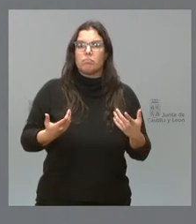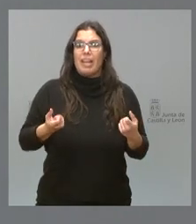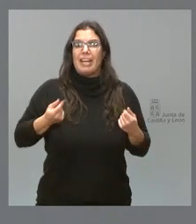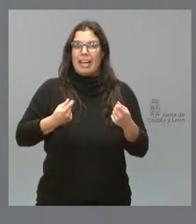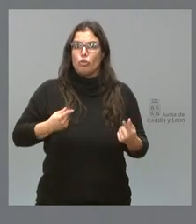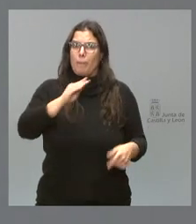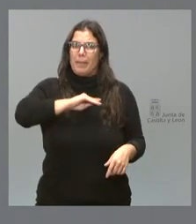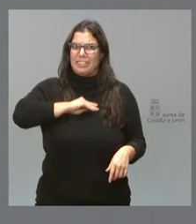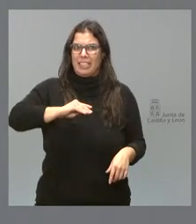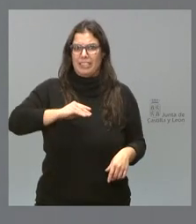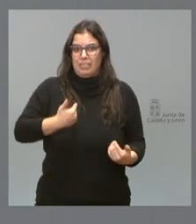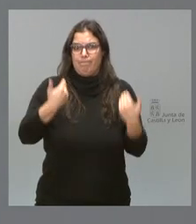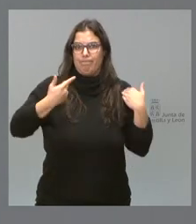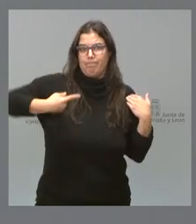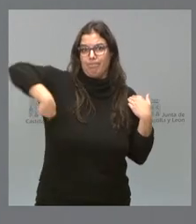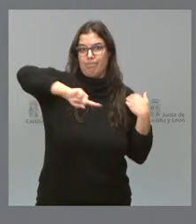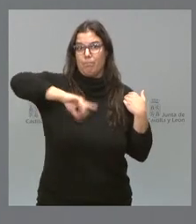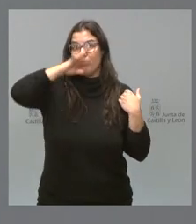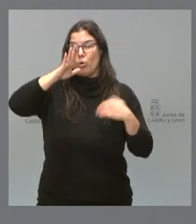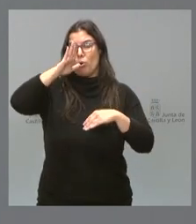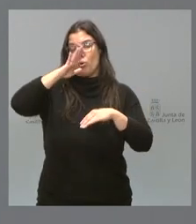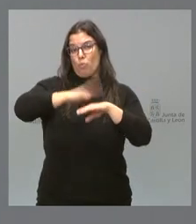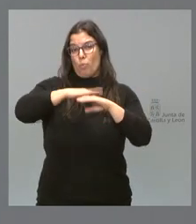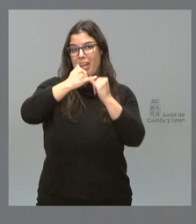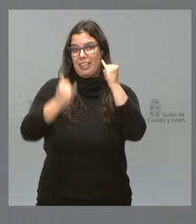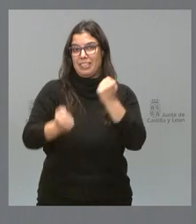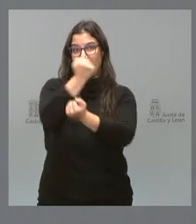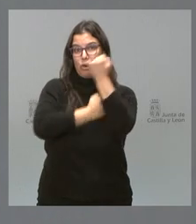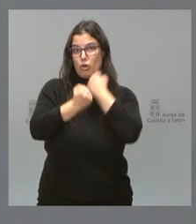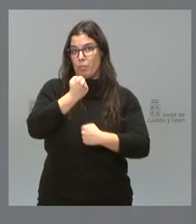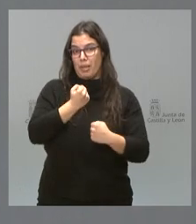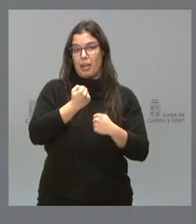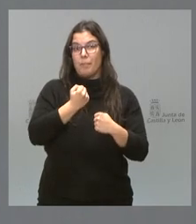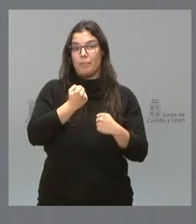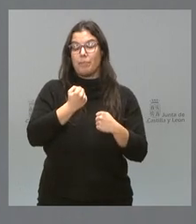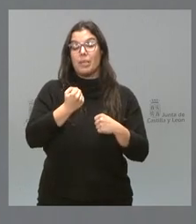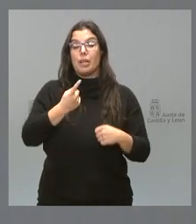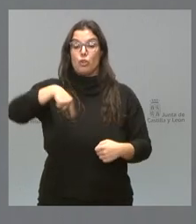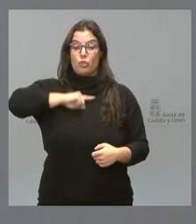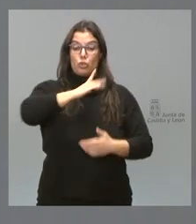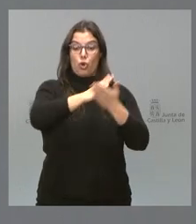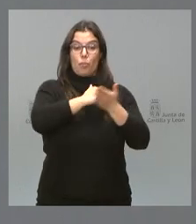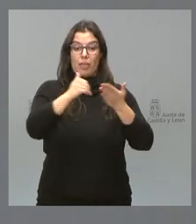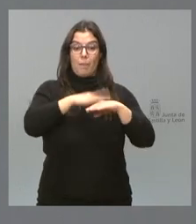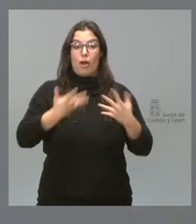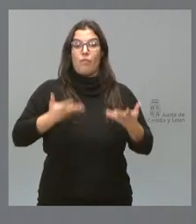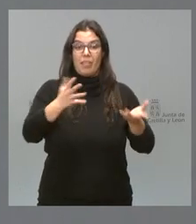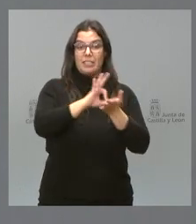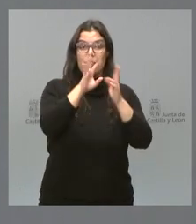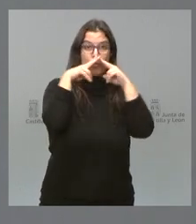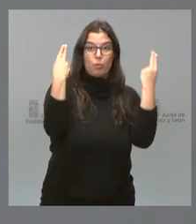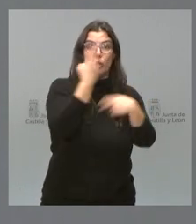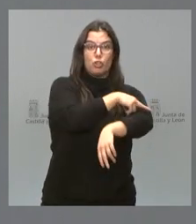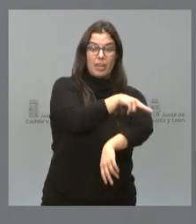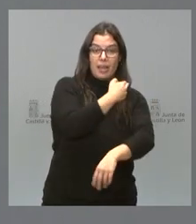que tiene que ver con esta crisis económica esencialmente sobre la comunidad Autónoma en materia de servicios públicos de sanidad de Educación